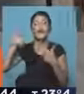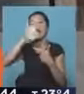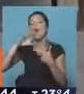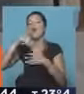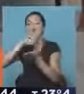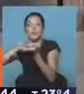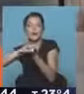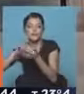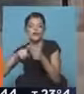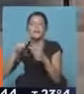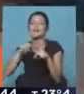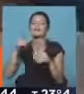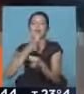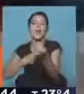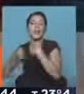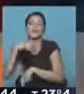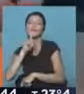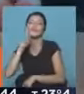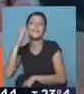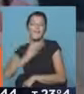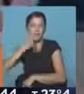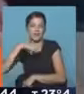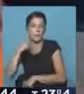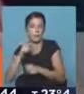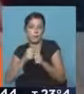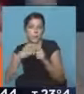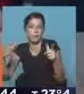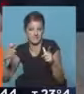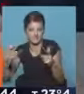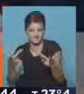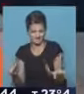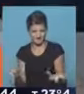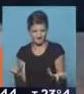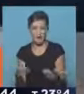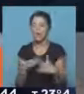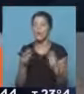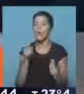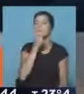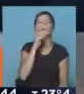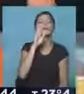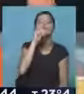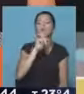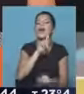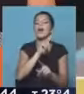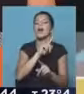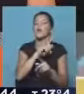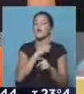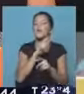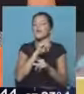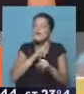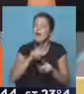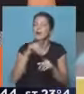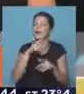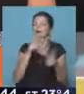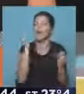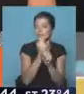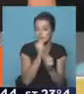desigualdad frente a las perspectivas en eeuu no tanto de not en el trabajo pero sí de no tener aquel trabajo